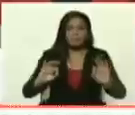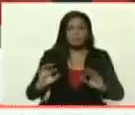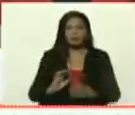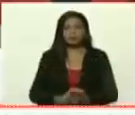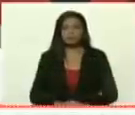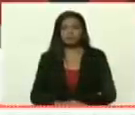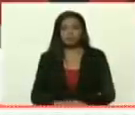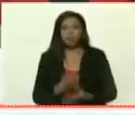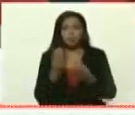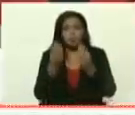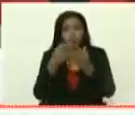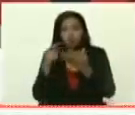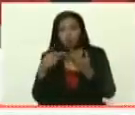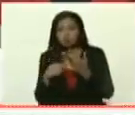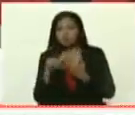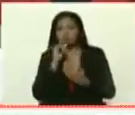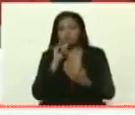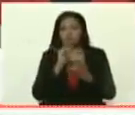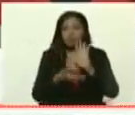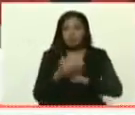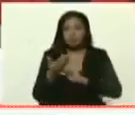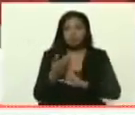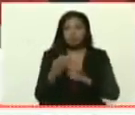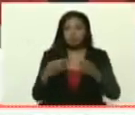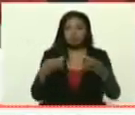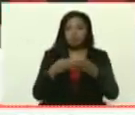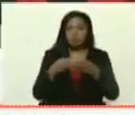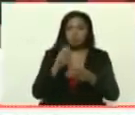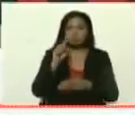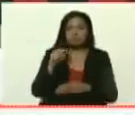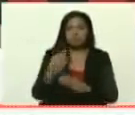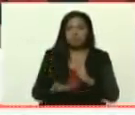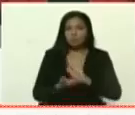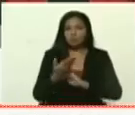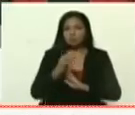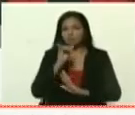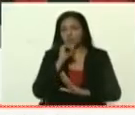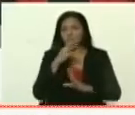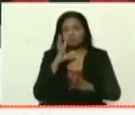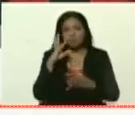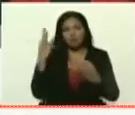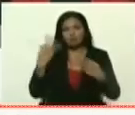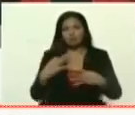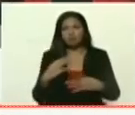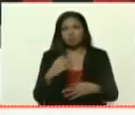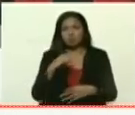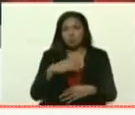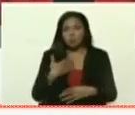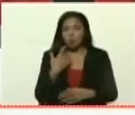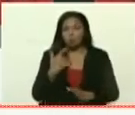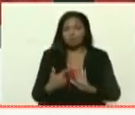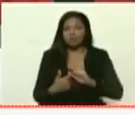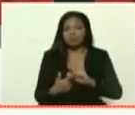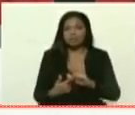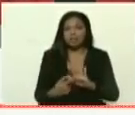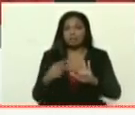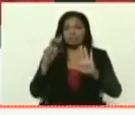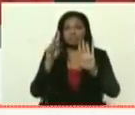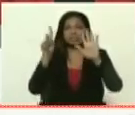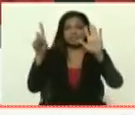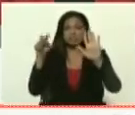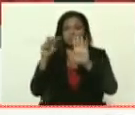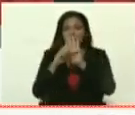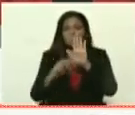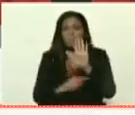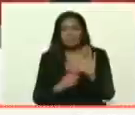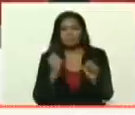Hay muchas cosas que hay que informar de esa mesa, esperemos que se informe oficialmente, pero yo puedo adelantar, hay 6 puntos de